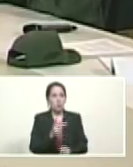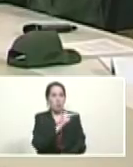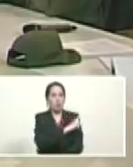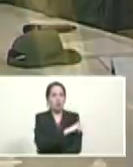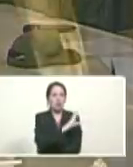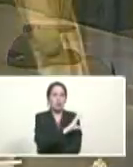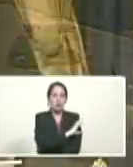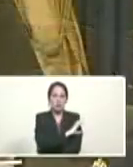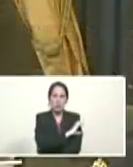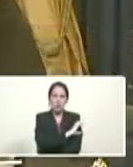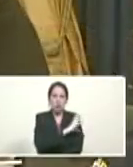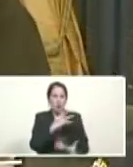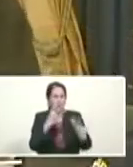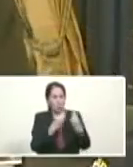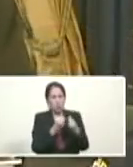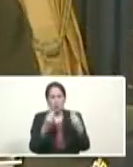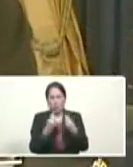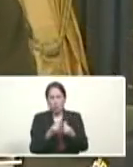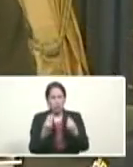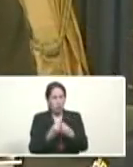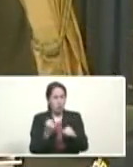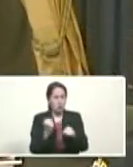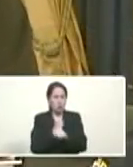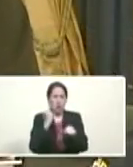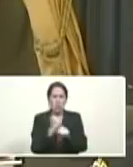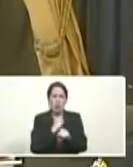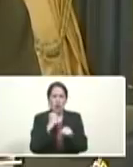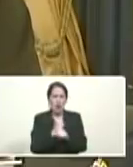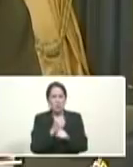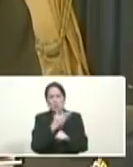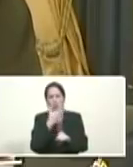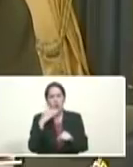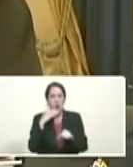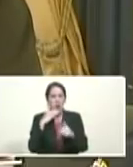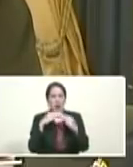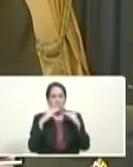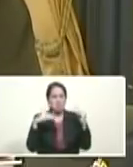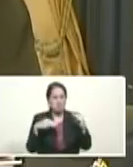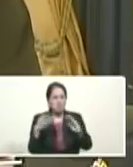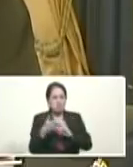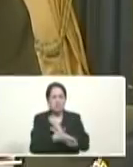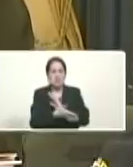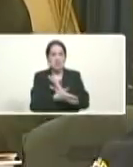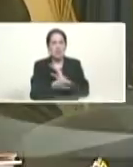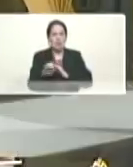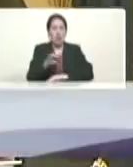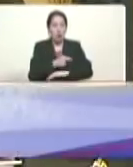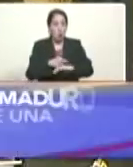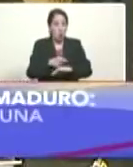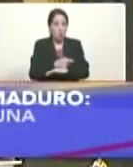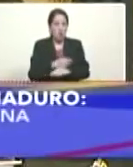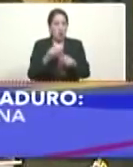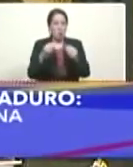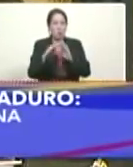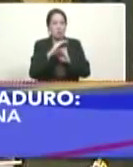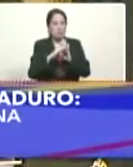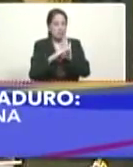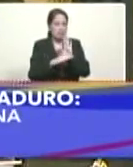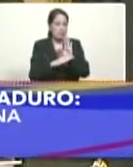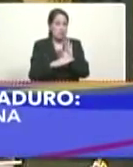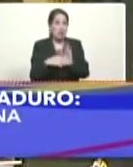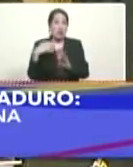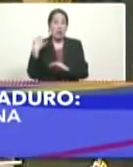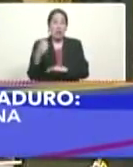crecer nos crecer mejorar los métodos de gobierno sin lugar a dudas nosotros tenemos gobiernos revolucionarios